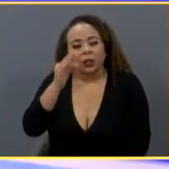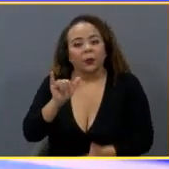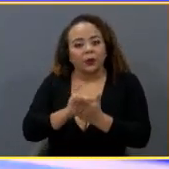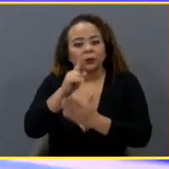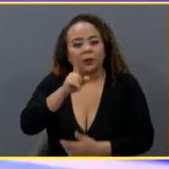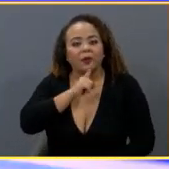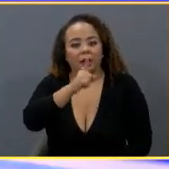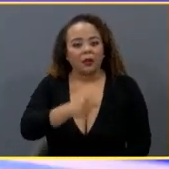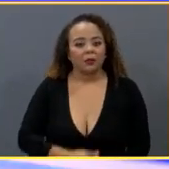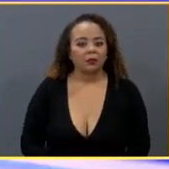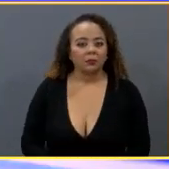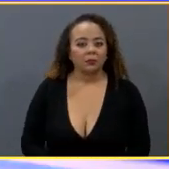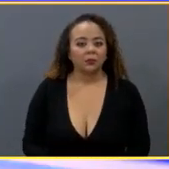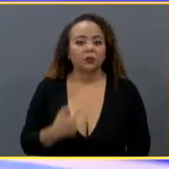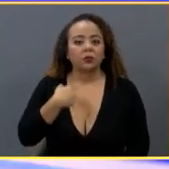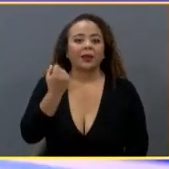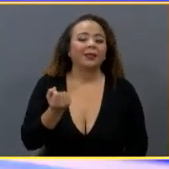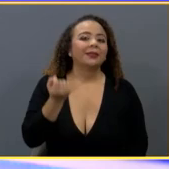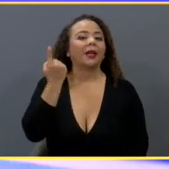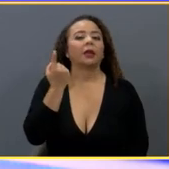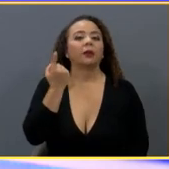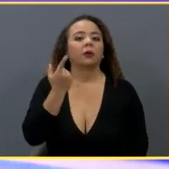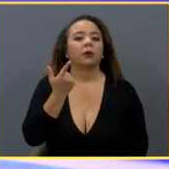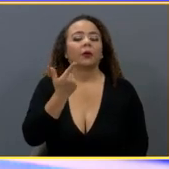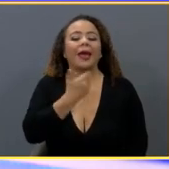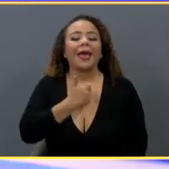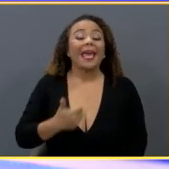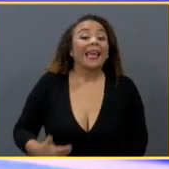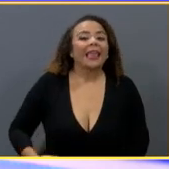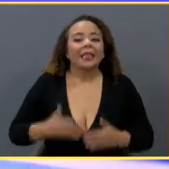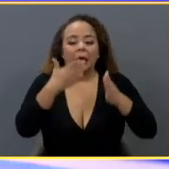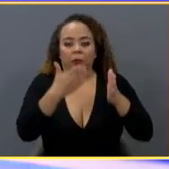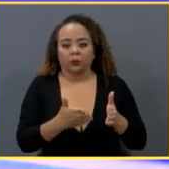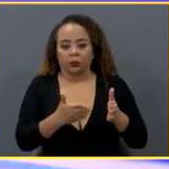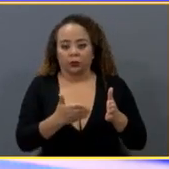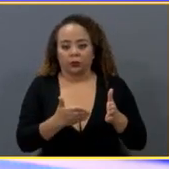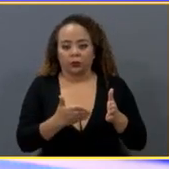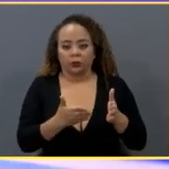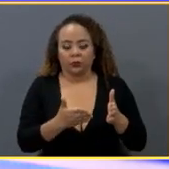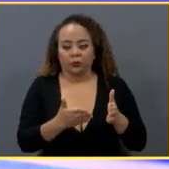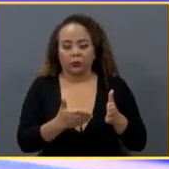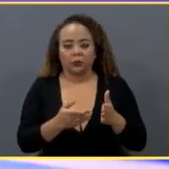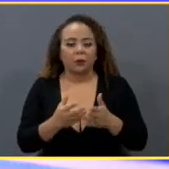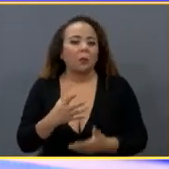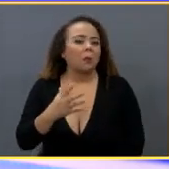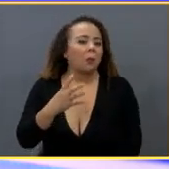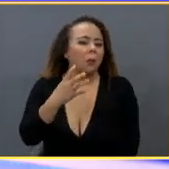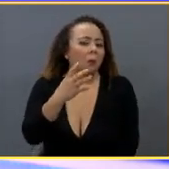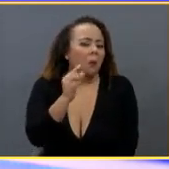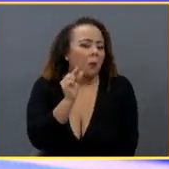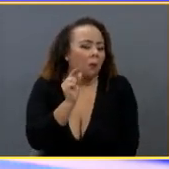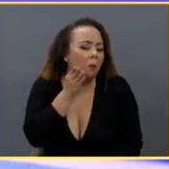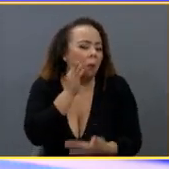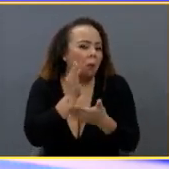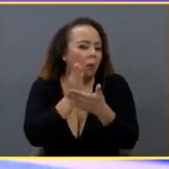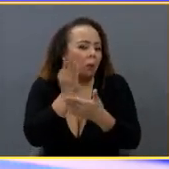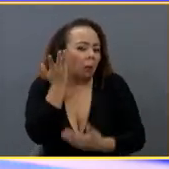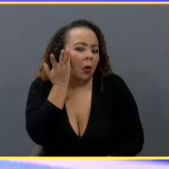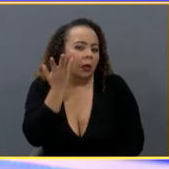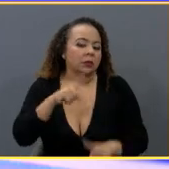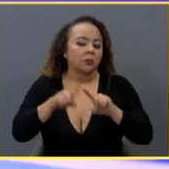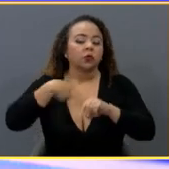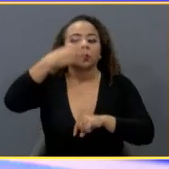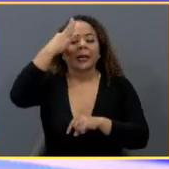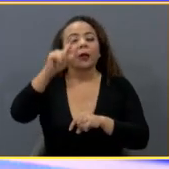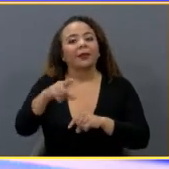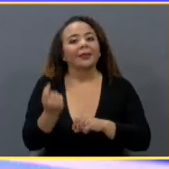realidad. Entiendo que al heredianismo, para hablar así de le estorbe. Le estorbe un poco, pero yo creo que tienen que